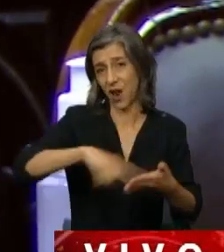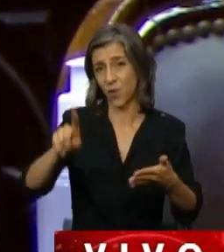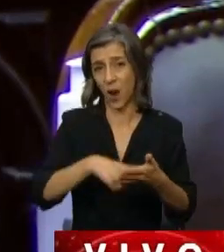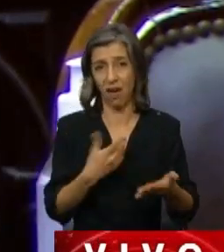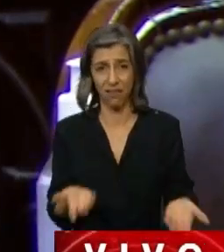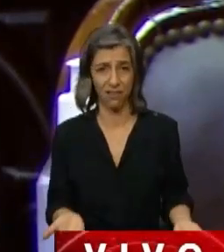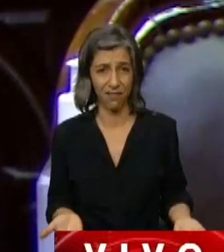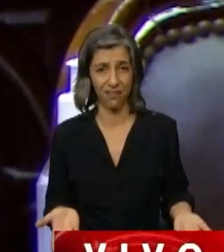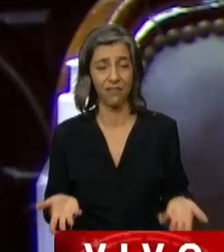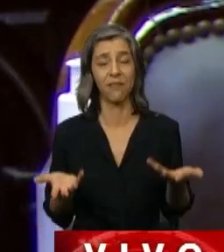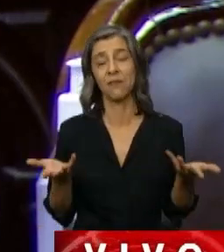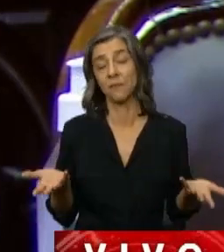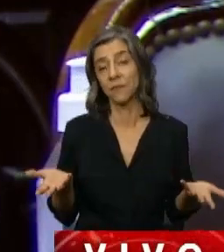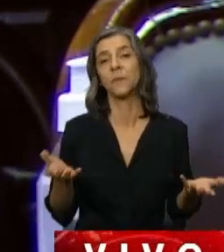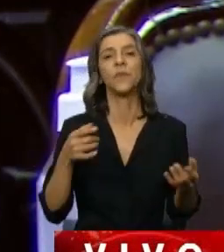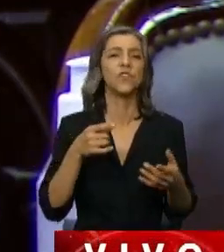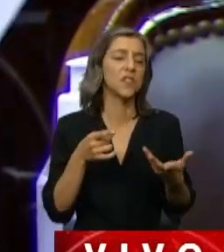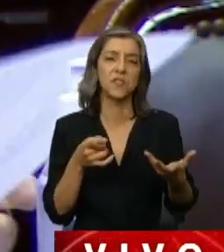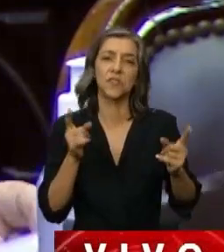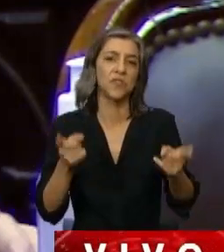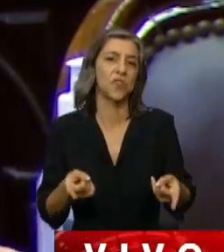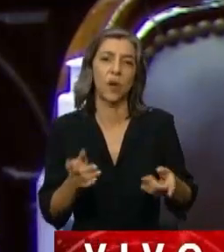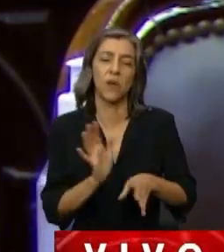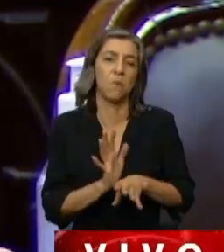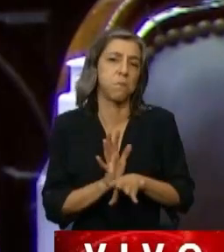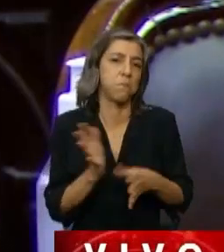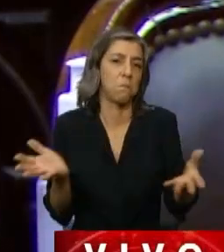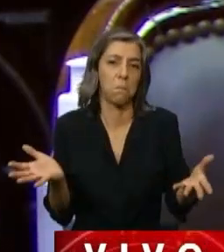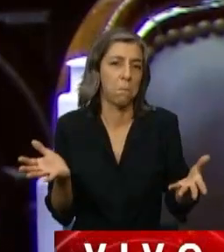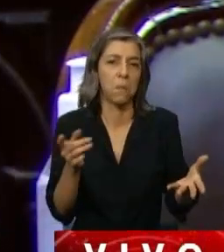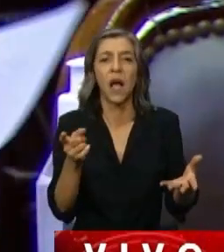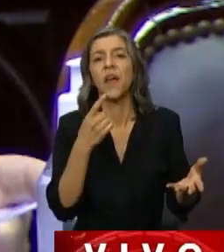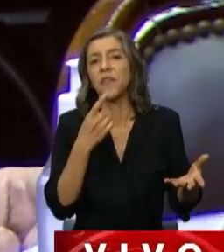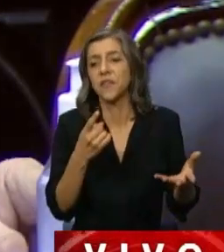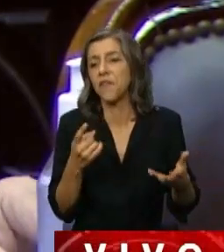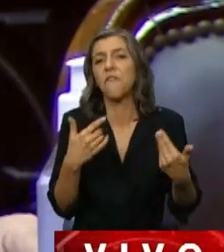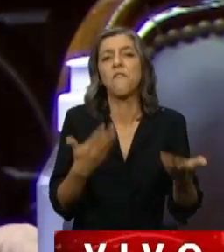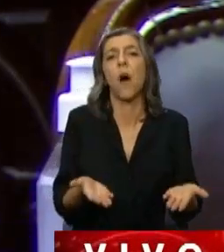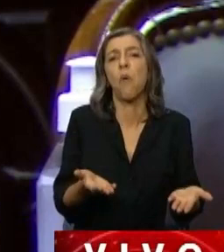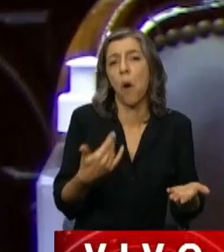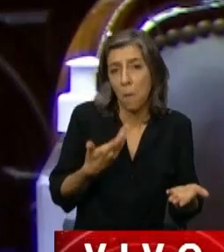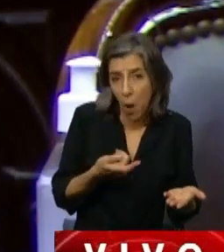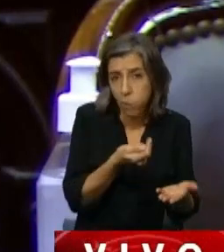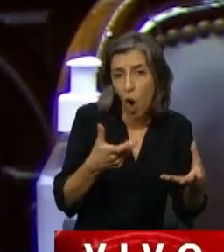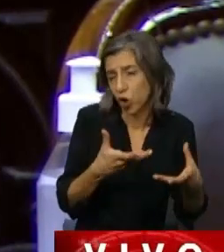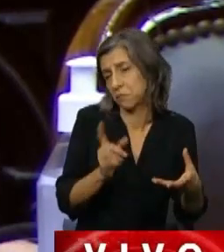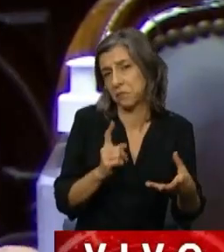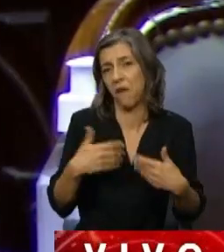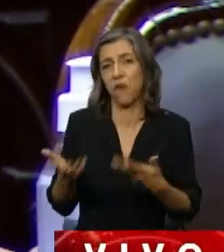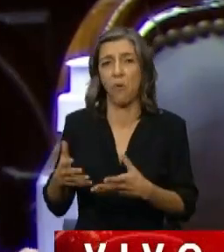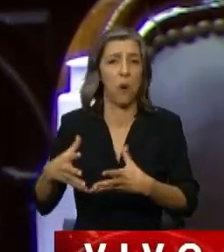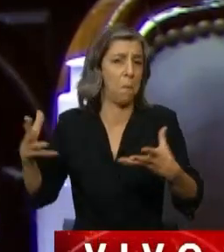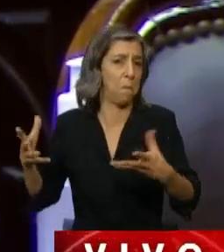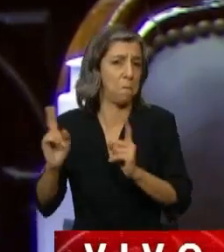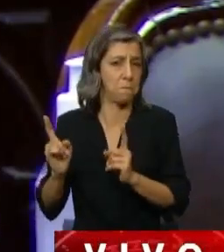a la concentración de las fuerzas mayoritarias por último se ha